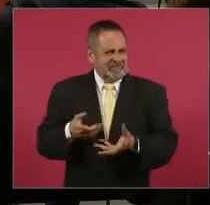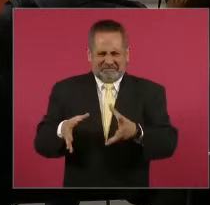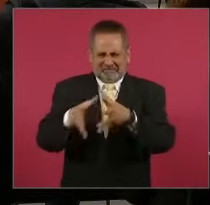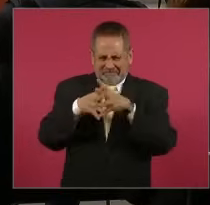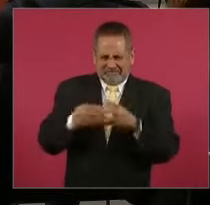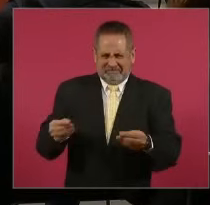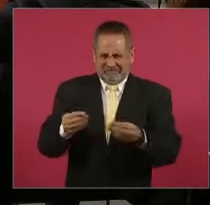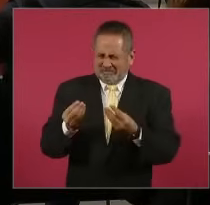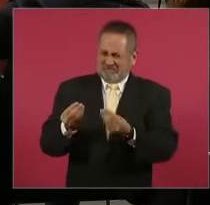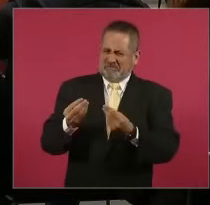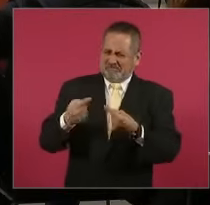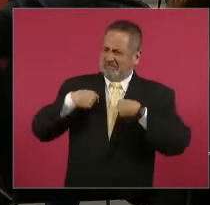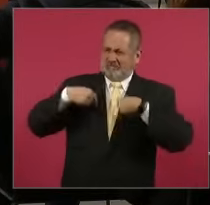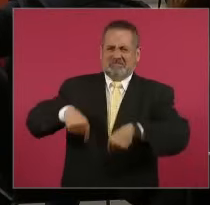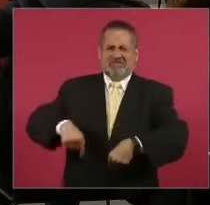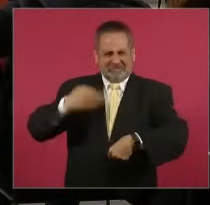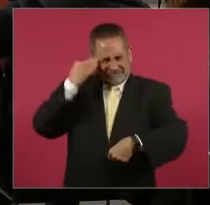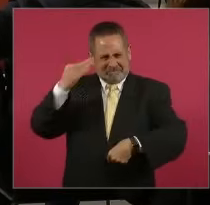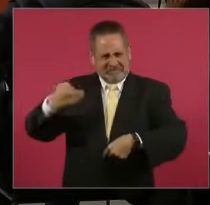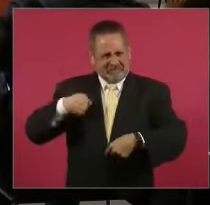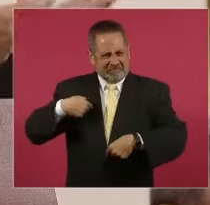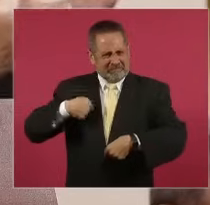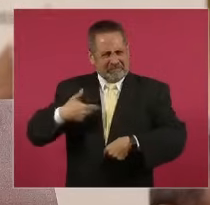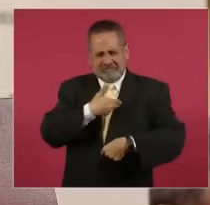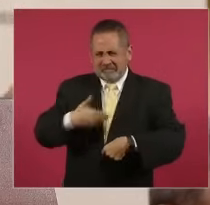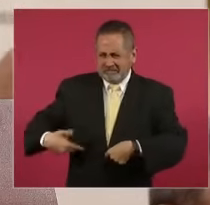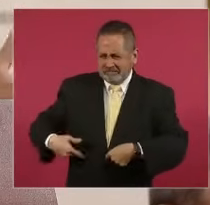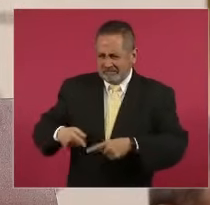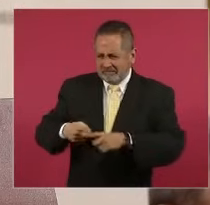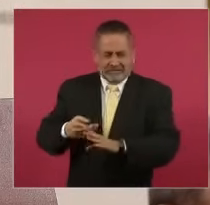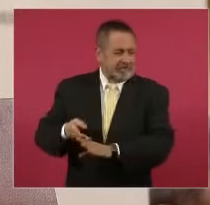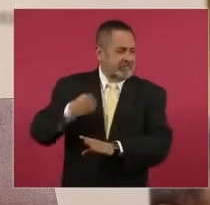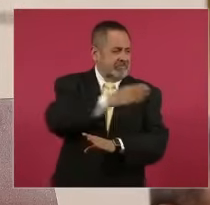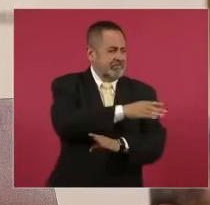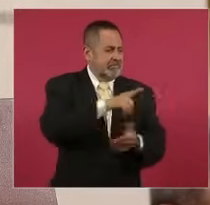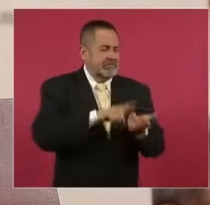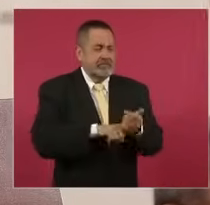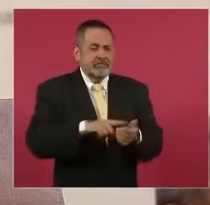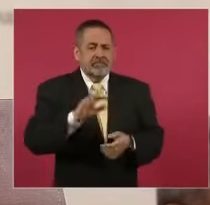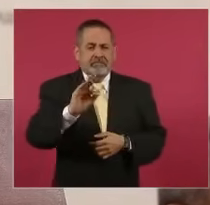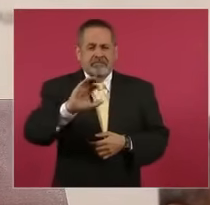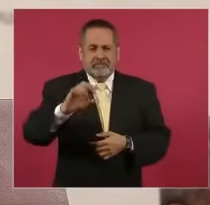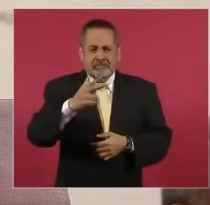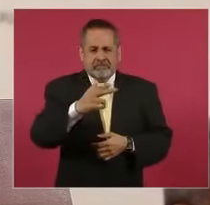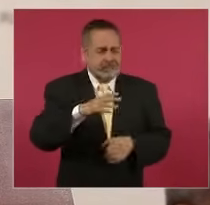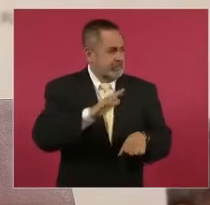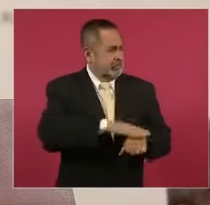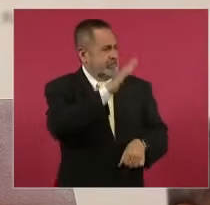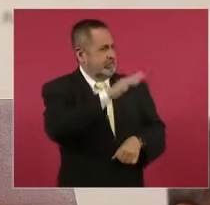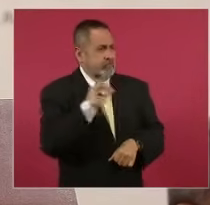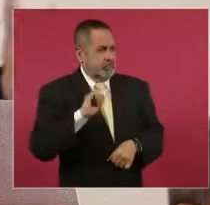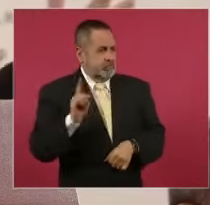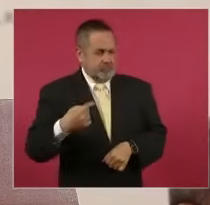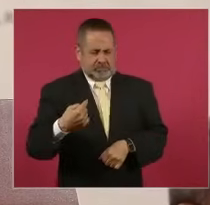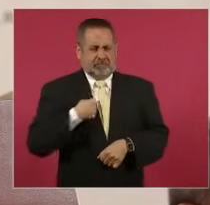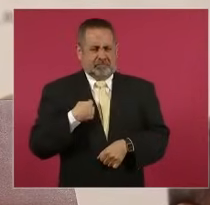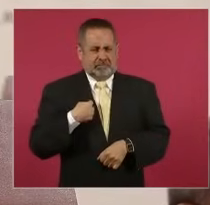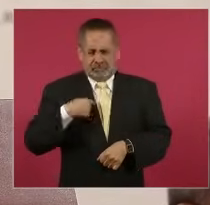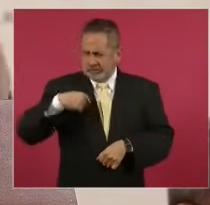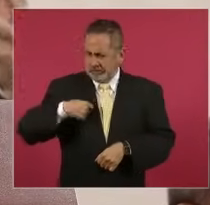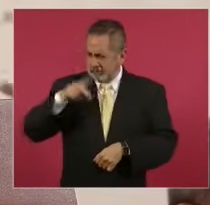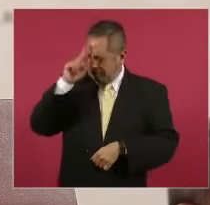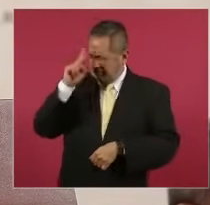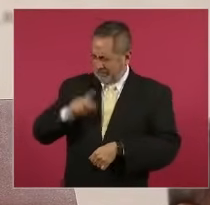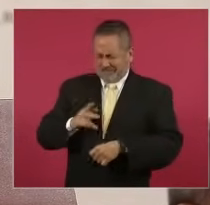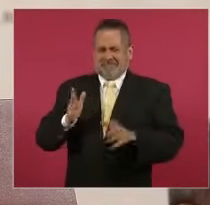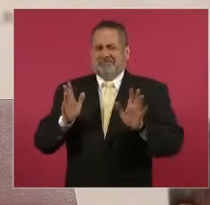con nosotros que con el gobierno de Calderón, por ejemplo, o que con otros gobiernos.